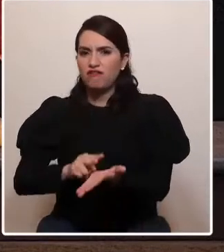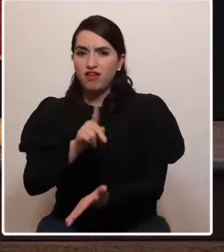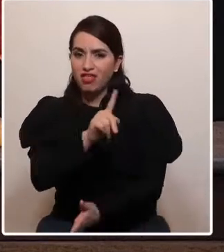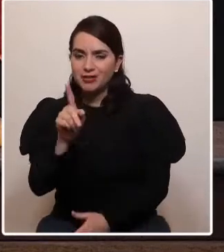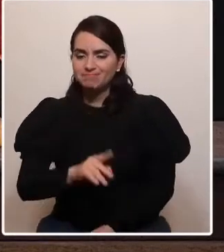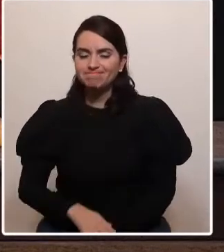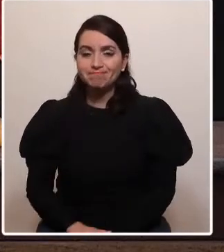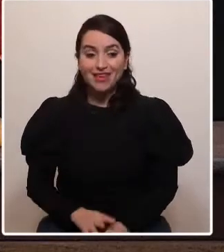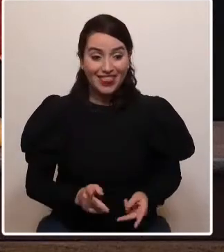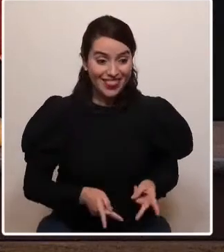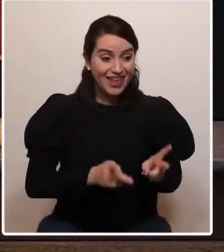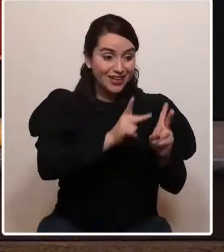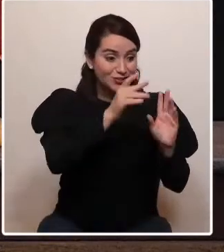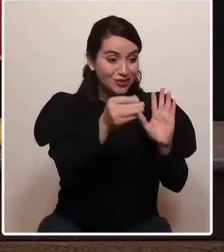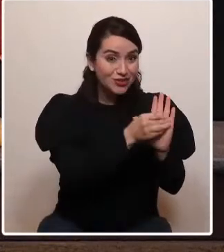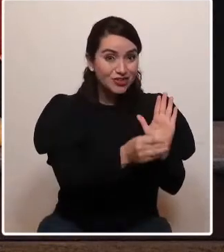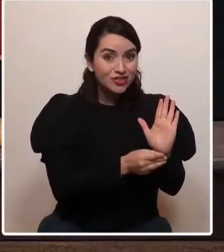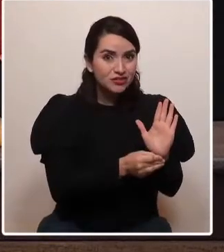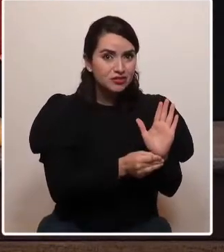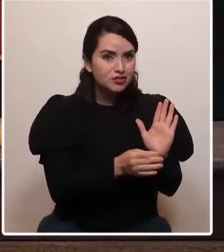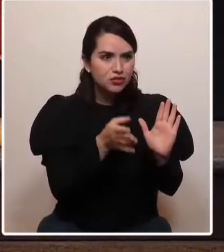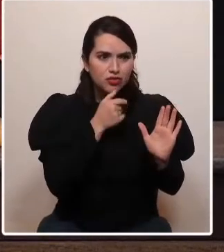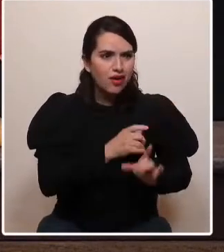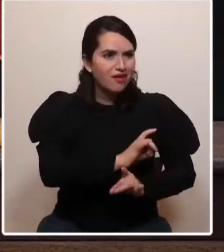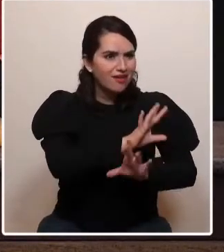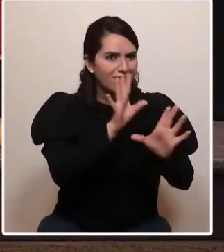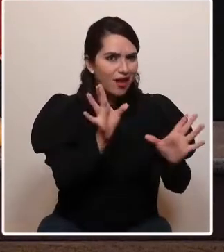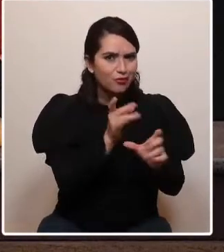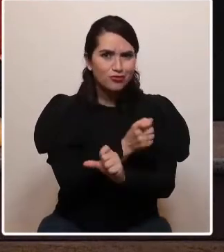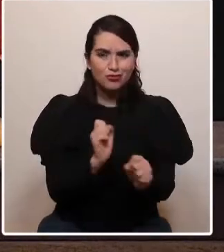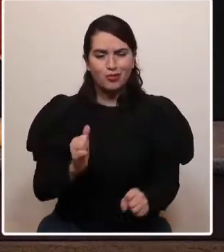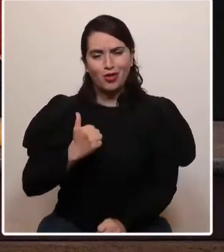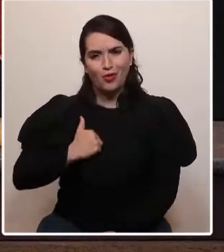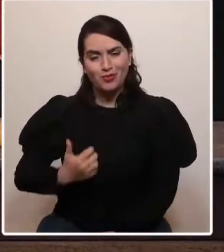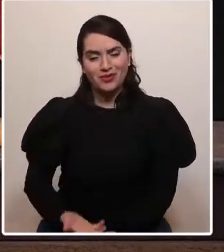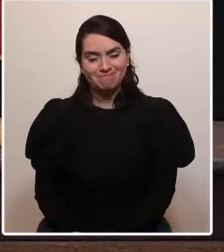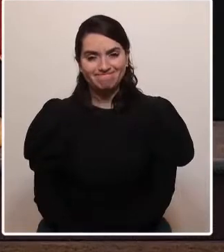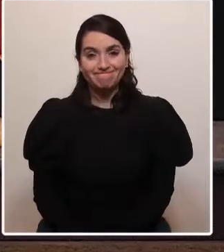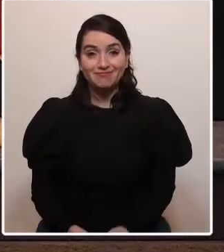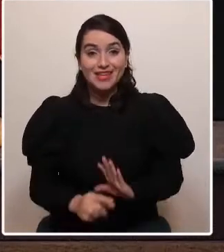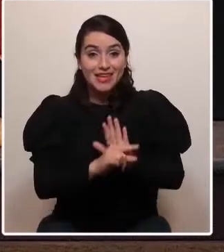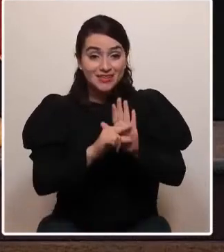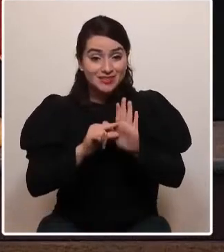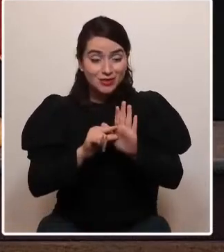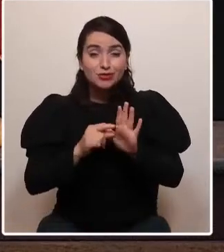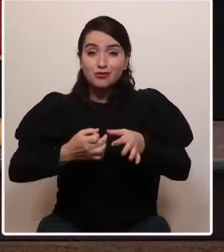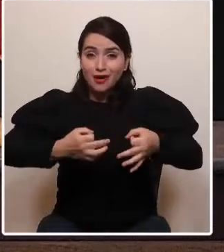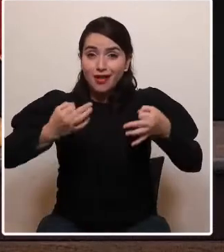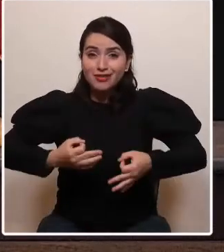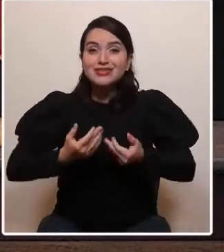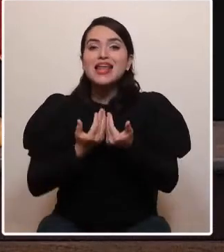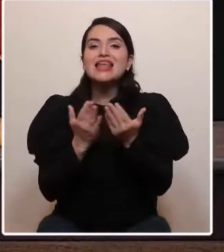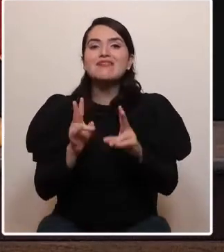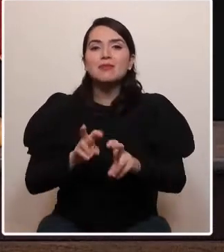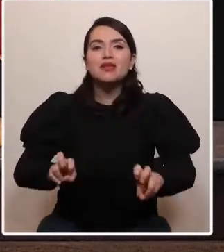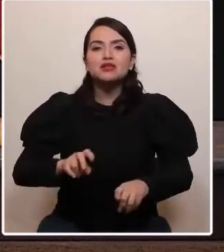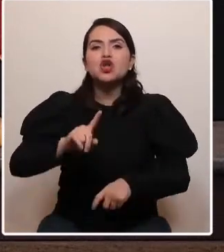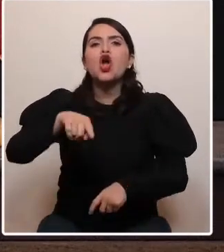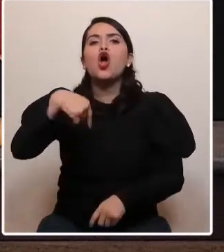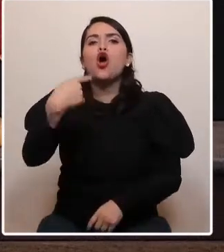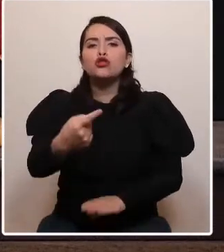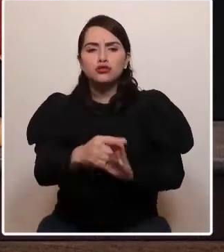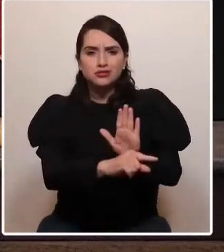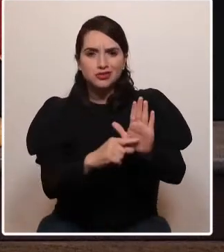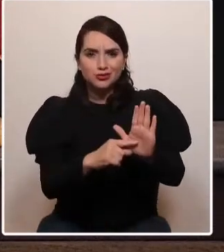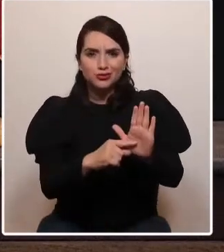Consagrar derechos abstractos e impracticables. Un inciso garantiza la libertad de investigación, pero el siguiente quita